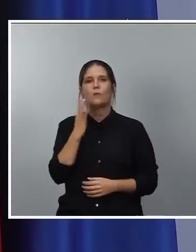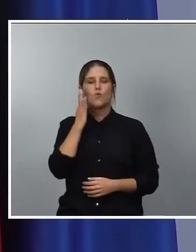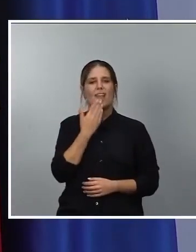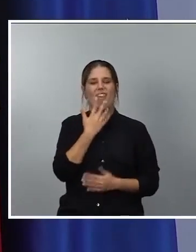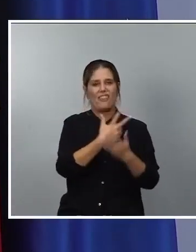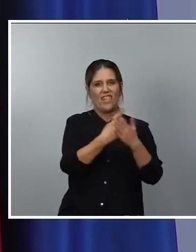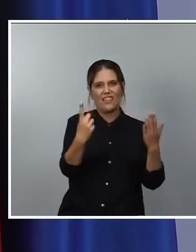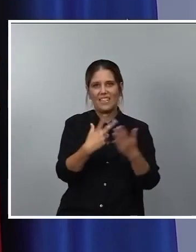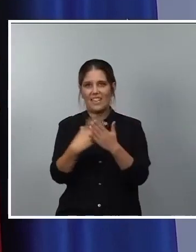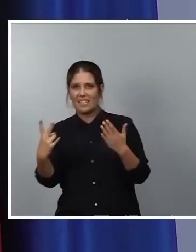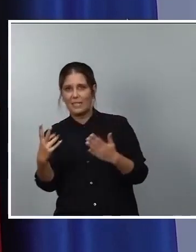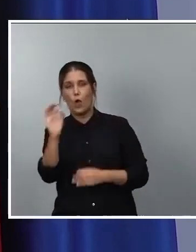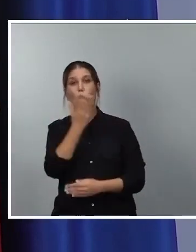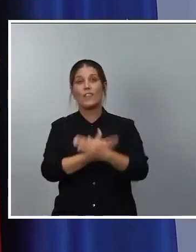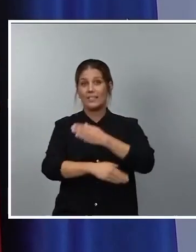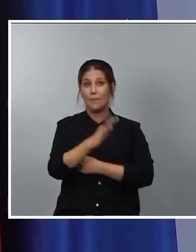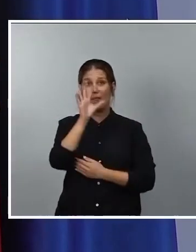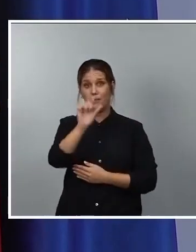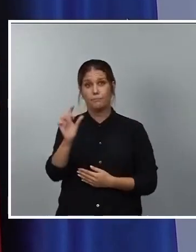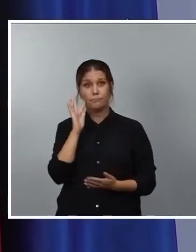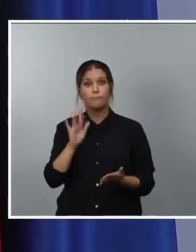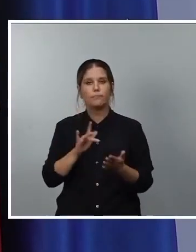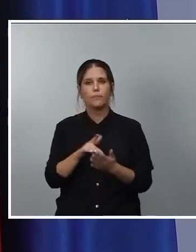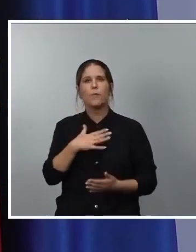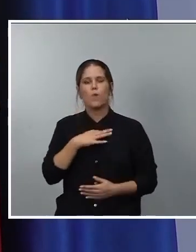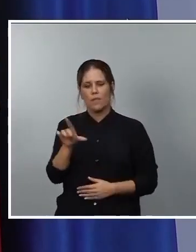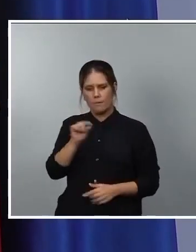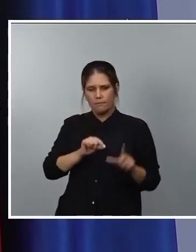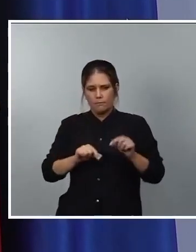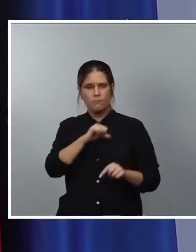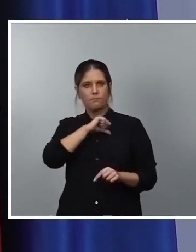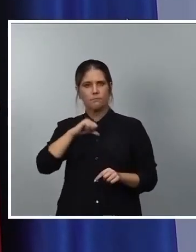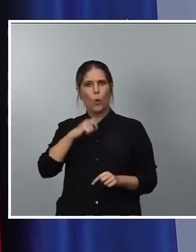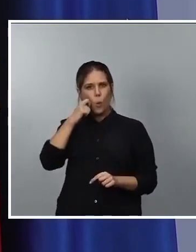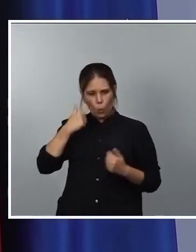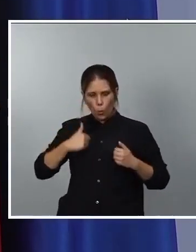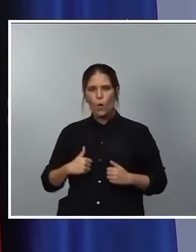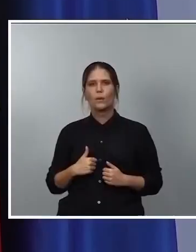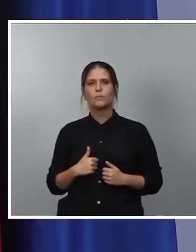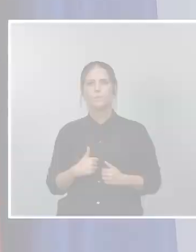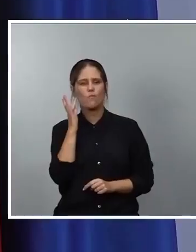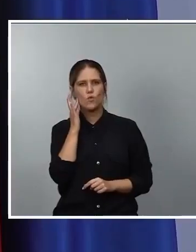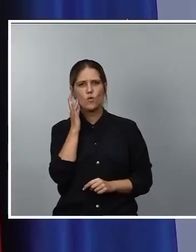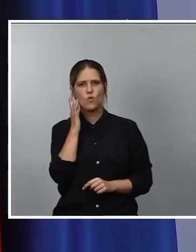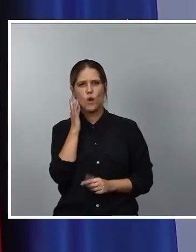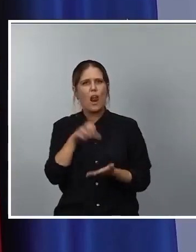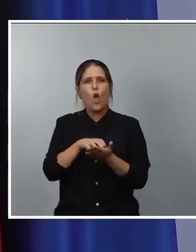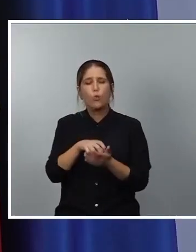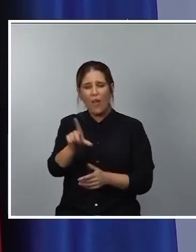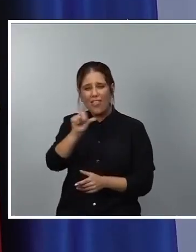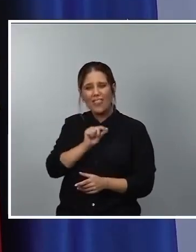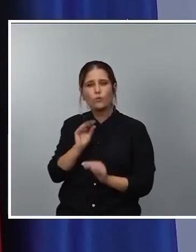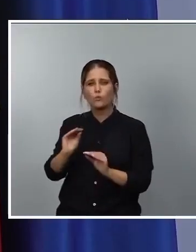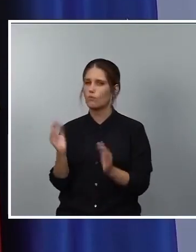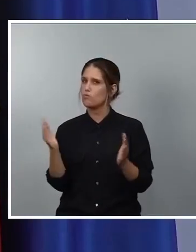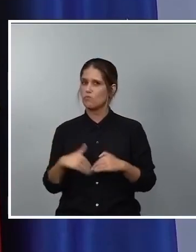mujeres con discapacidad podrán decidir ellas mismas sobre su propio cuerpo su proyecto de vida también su maternidad las mujeres que decidan